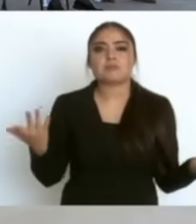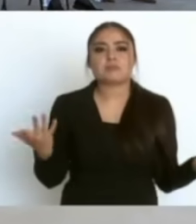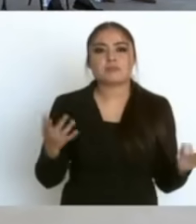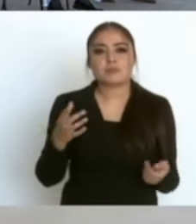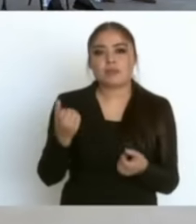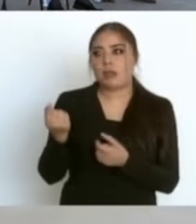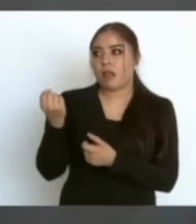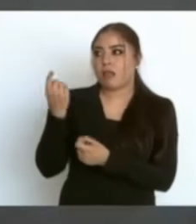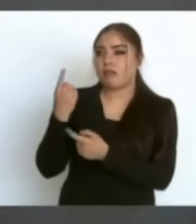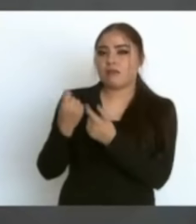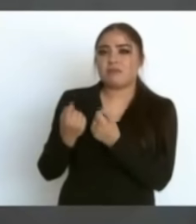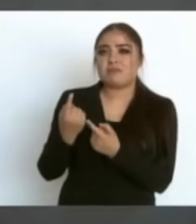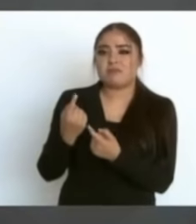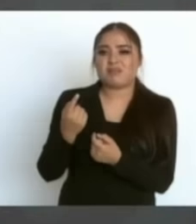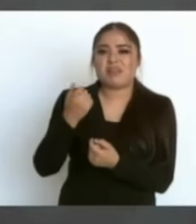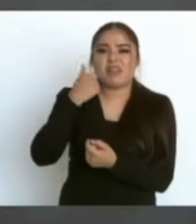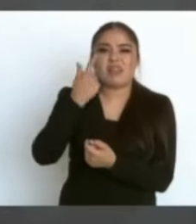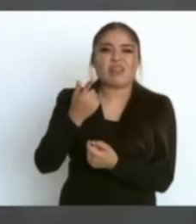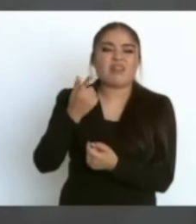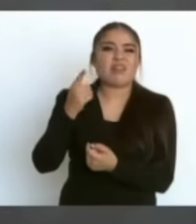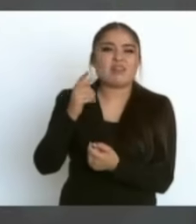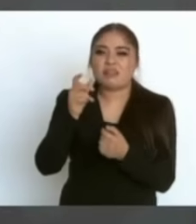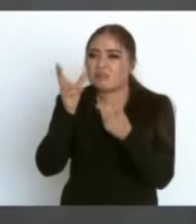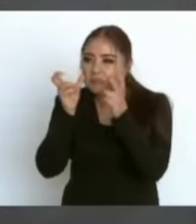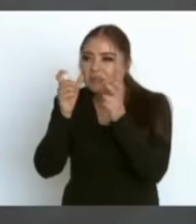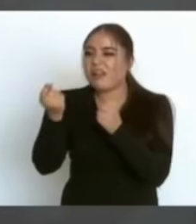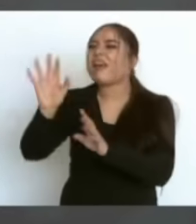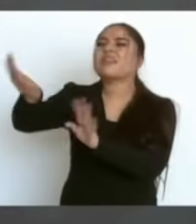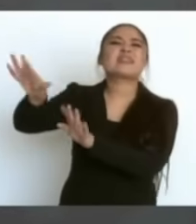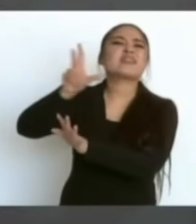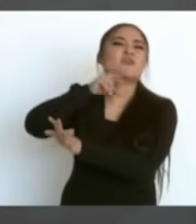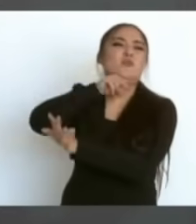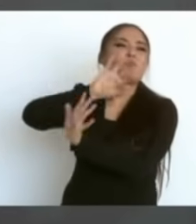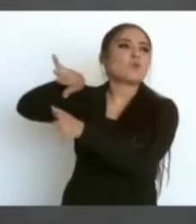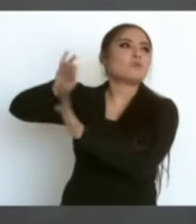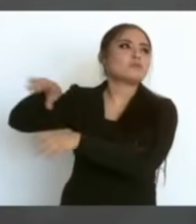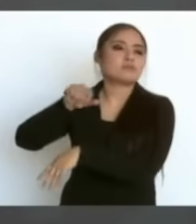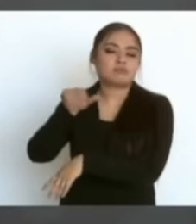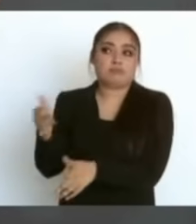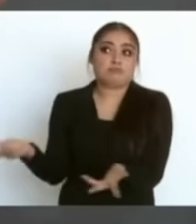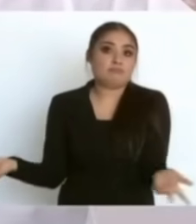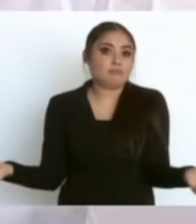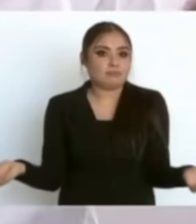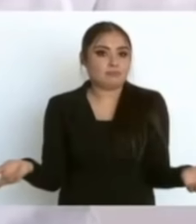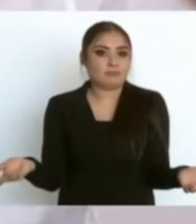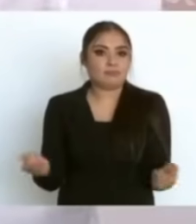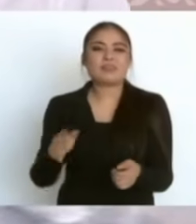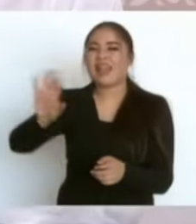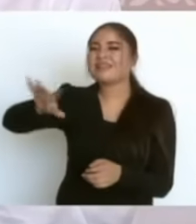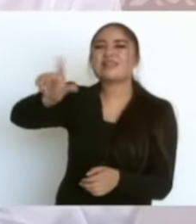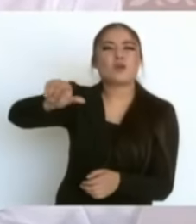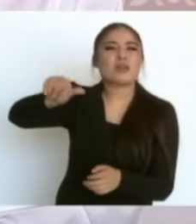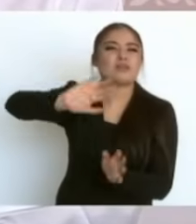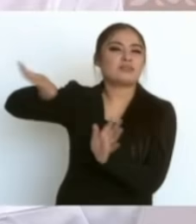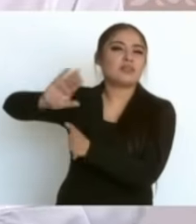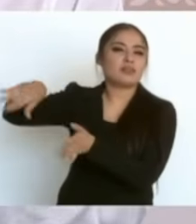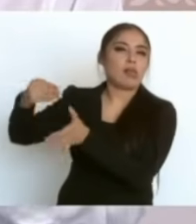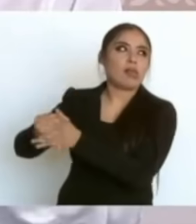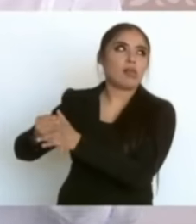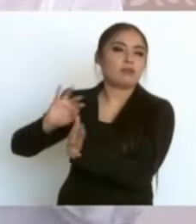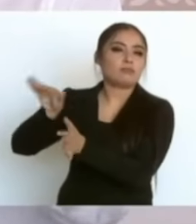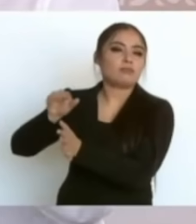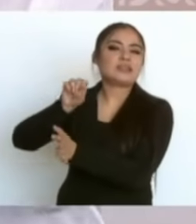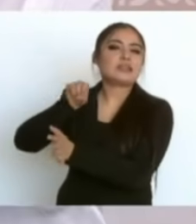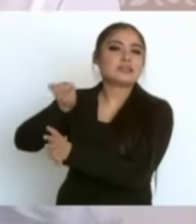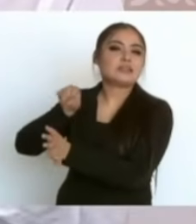a quienes no quieren escucharlos y si no te preocupes este ya te vamos a atender